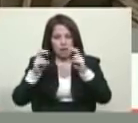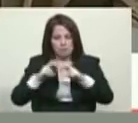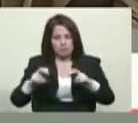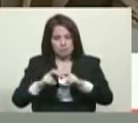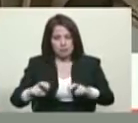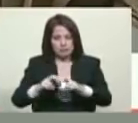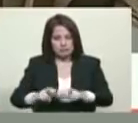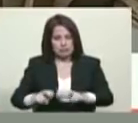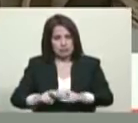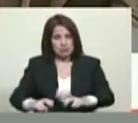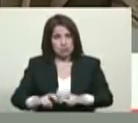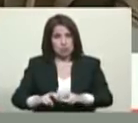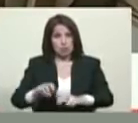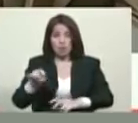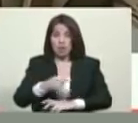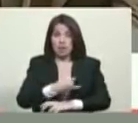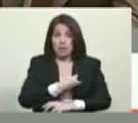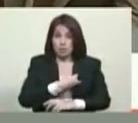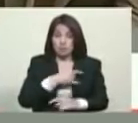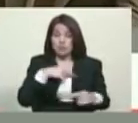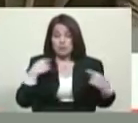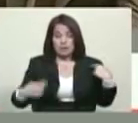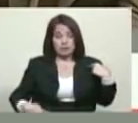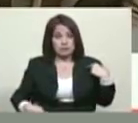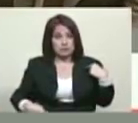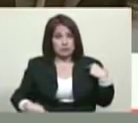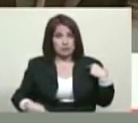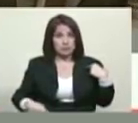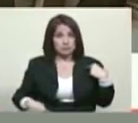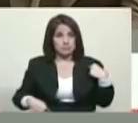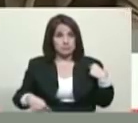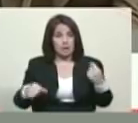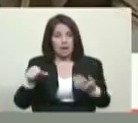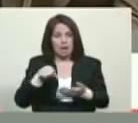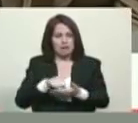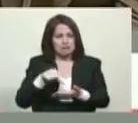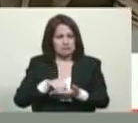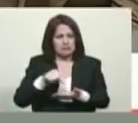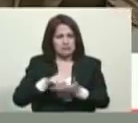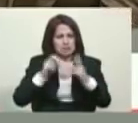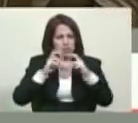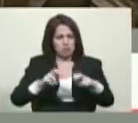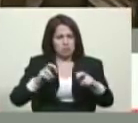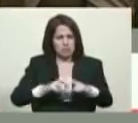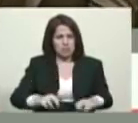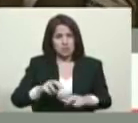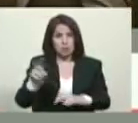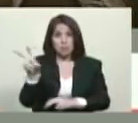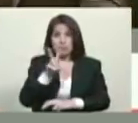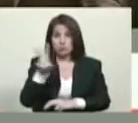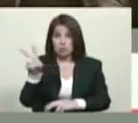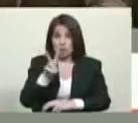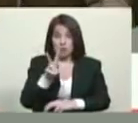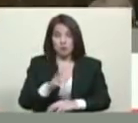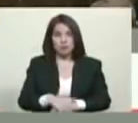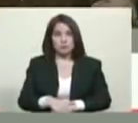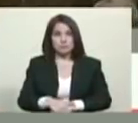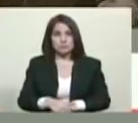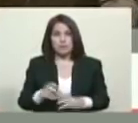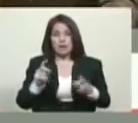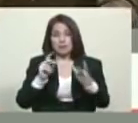desde las academias chinas a centros de investigación venezolanos. Uno de los